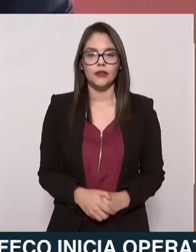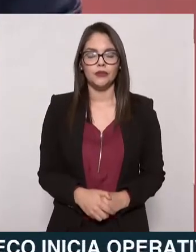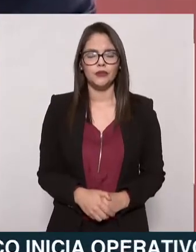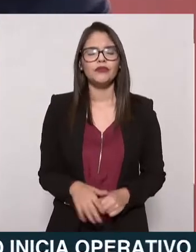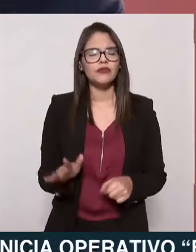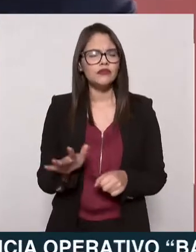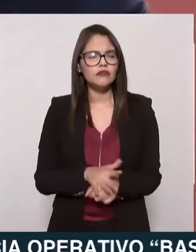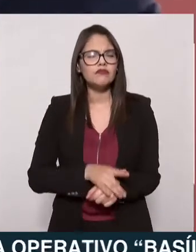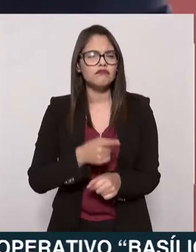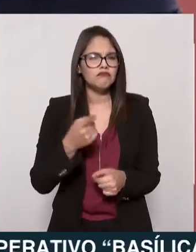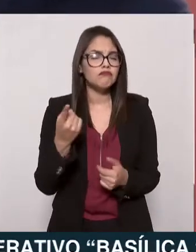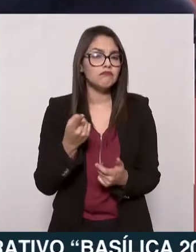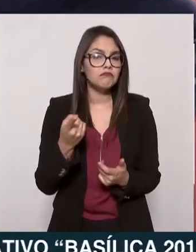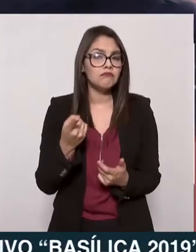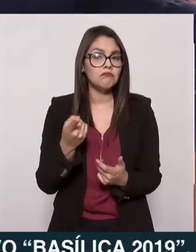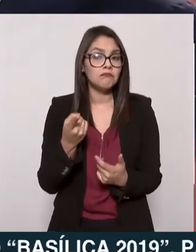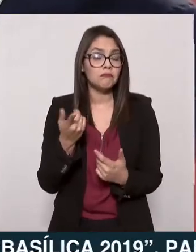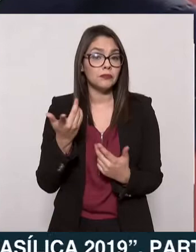porque